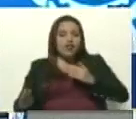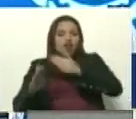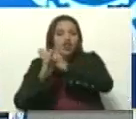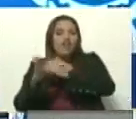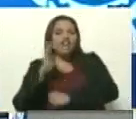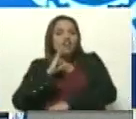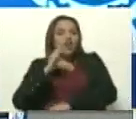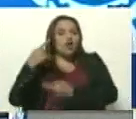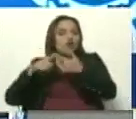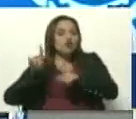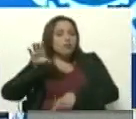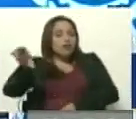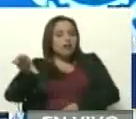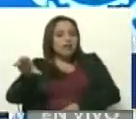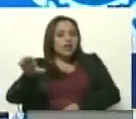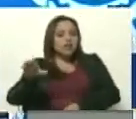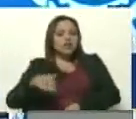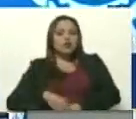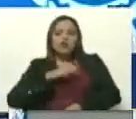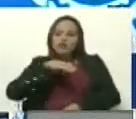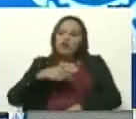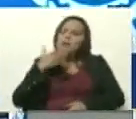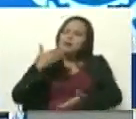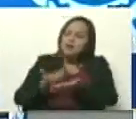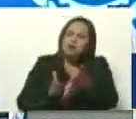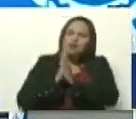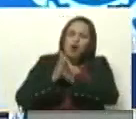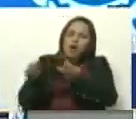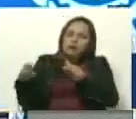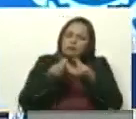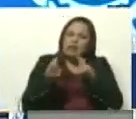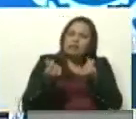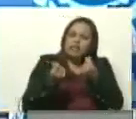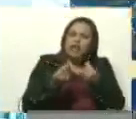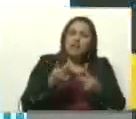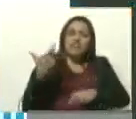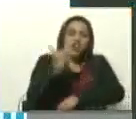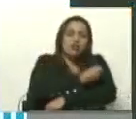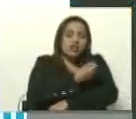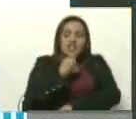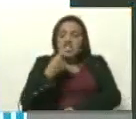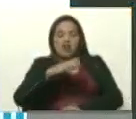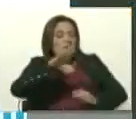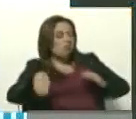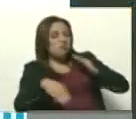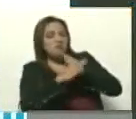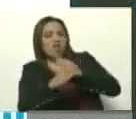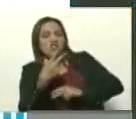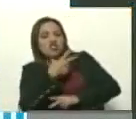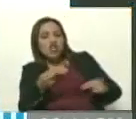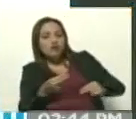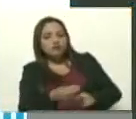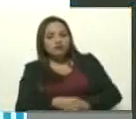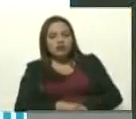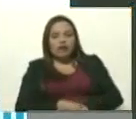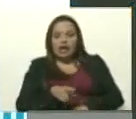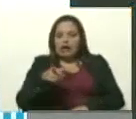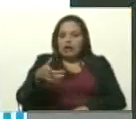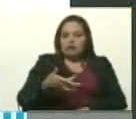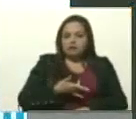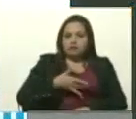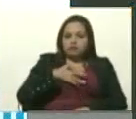el extranjero fueran utilizados para vacunas, y eso fue absolutamente negado. Una situación donde